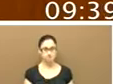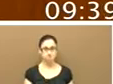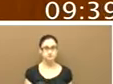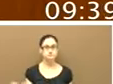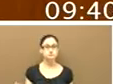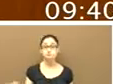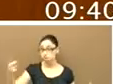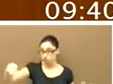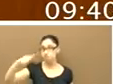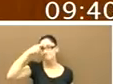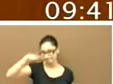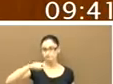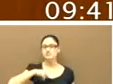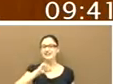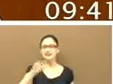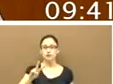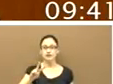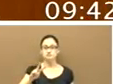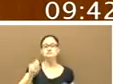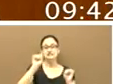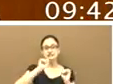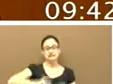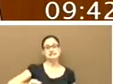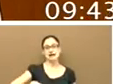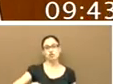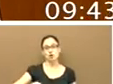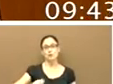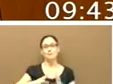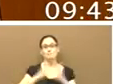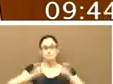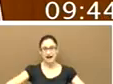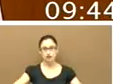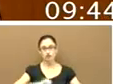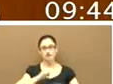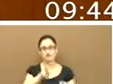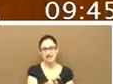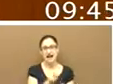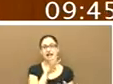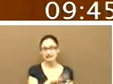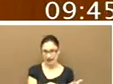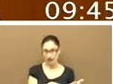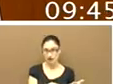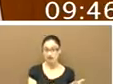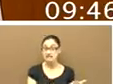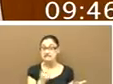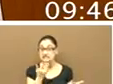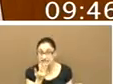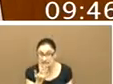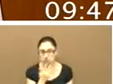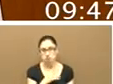cuentan ustedes con el rechazo de Izquierda Unida al pacto fiscal catalán. Si hubieran quedado la transaccional en el primer punto,